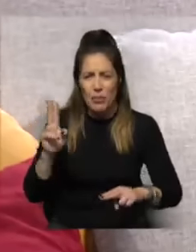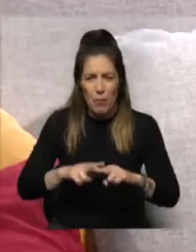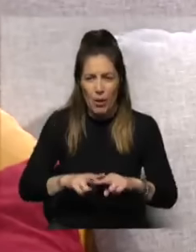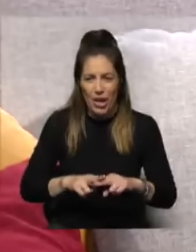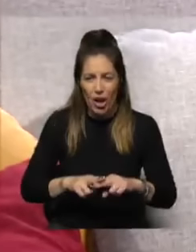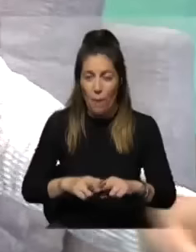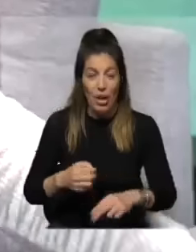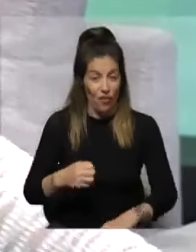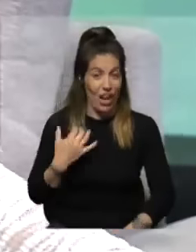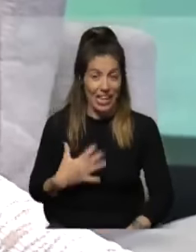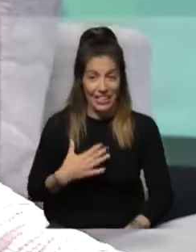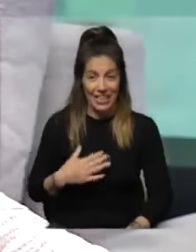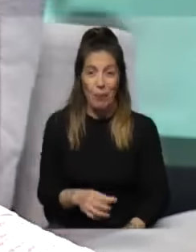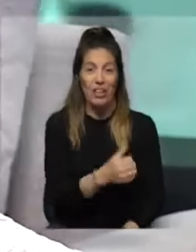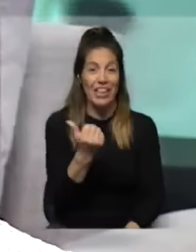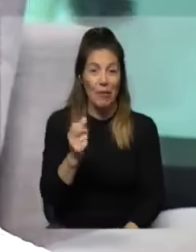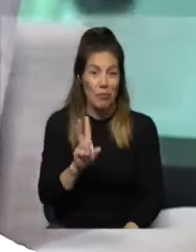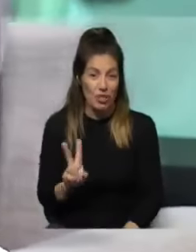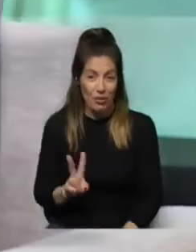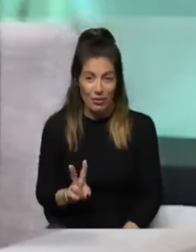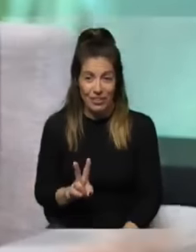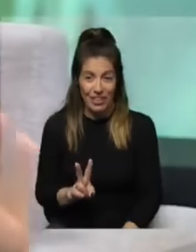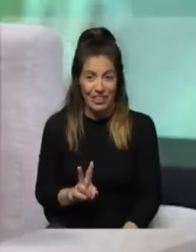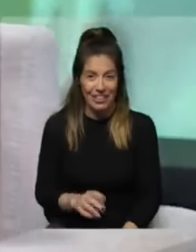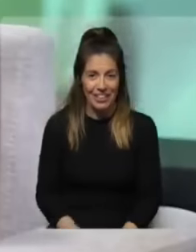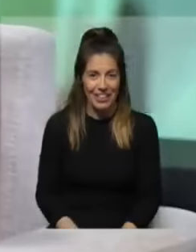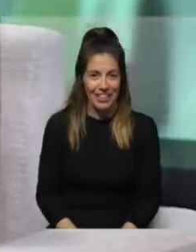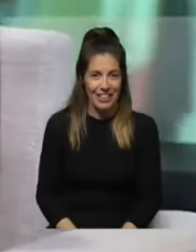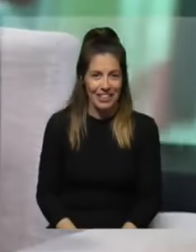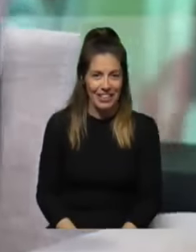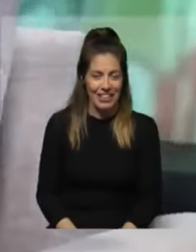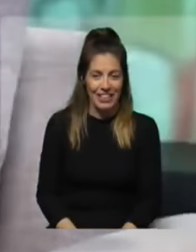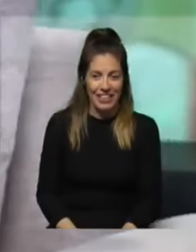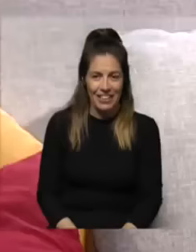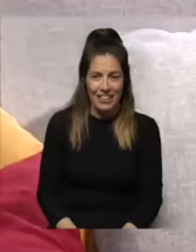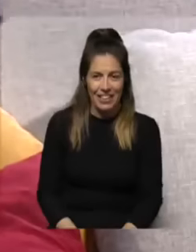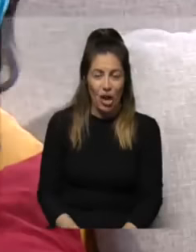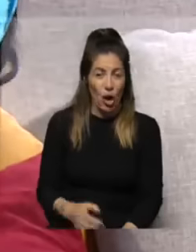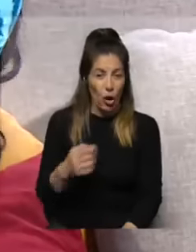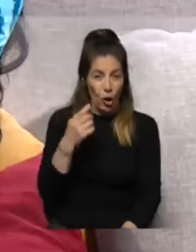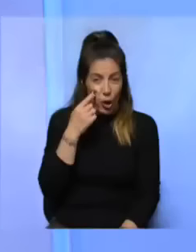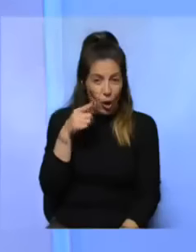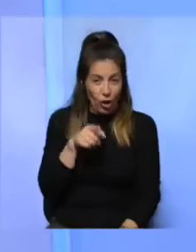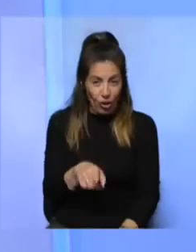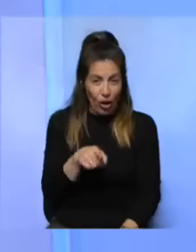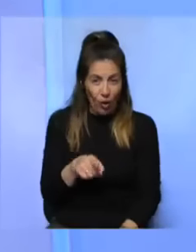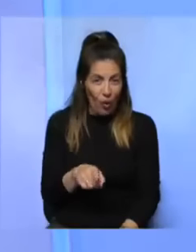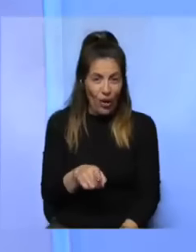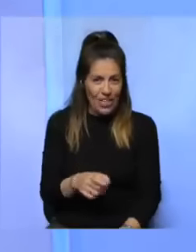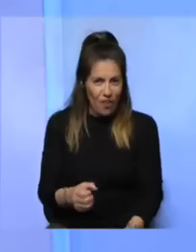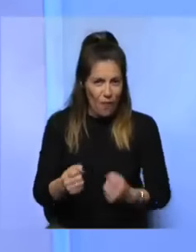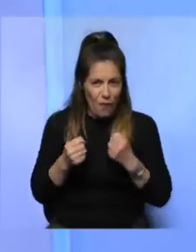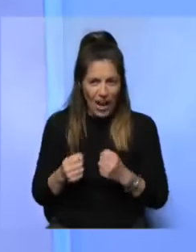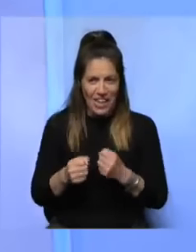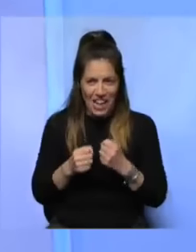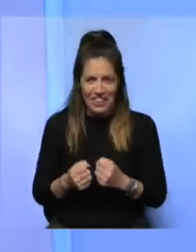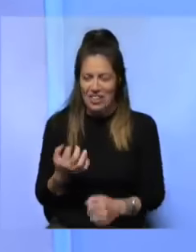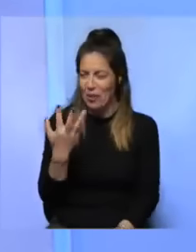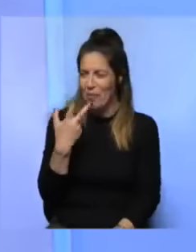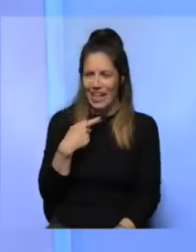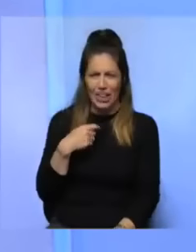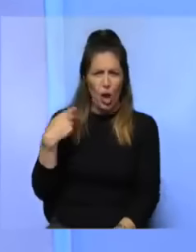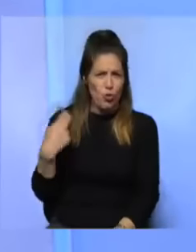Venezuela. Bueno, pero no querés prometer. No. Conozco estos lados fanáticos de mi compañera, me encanta. Yo sería incapaz de hacer una